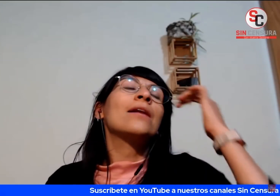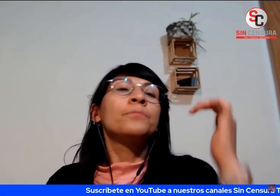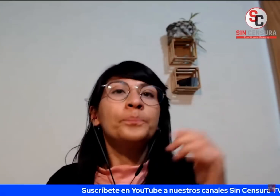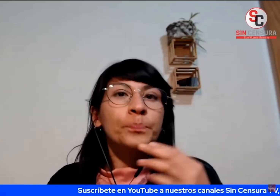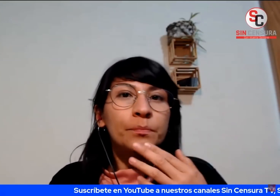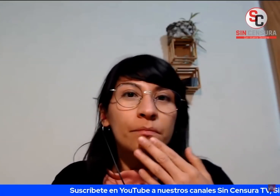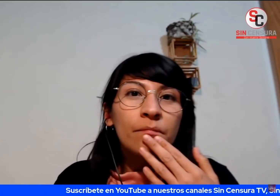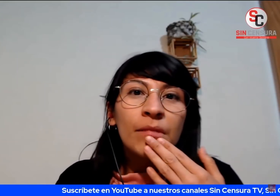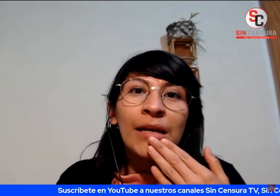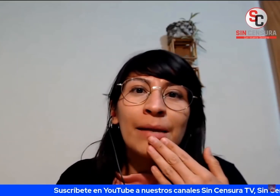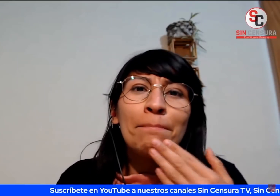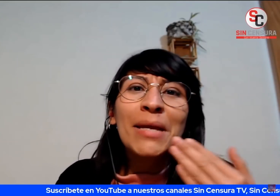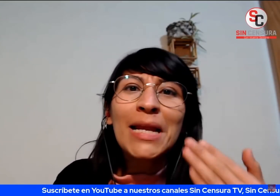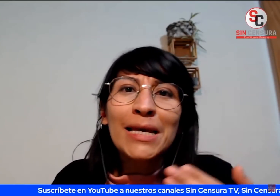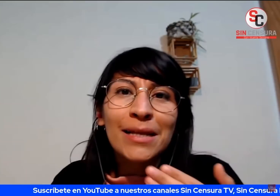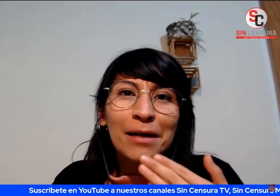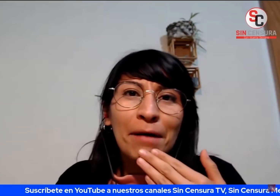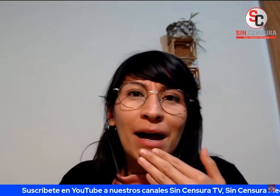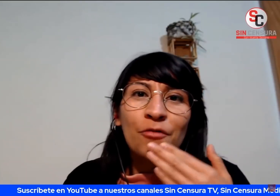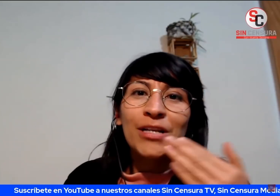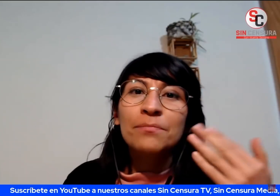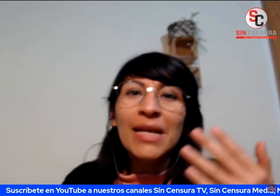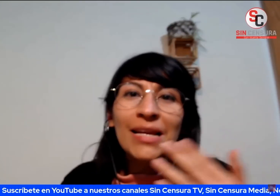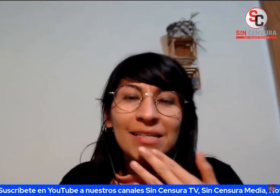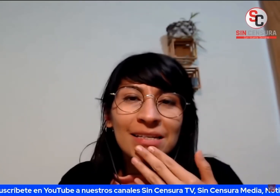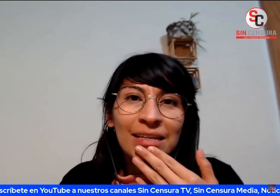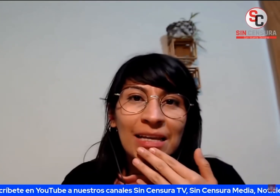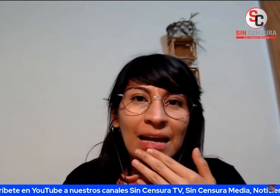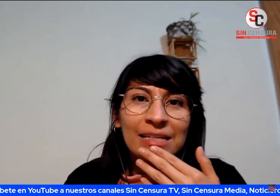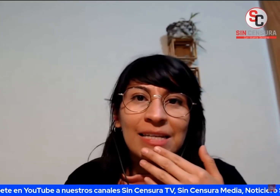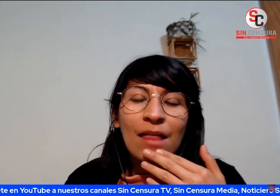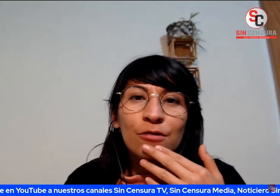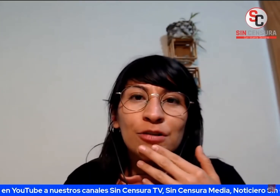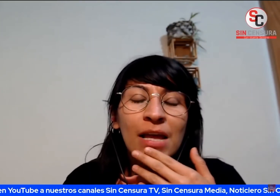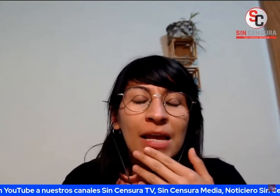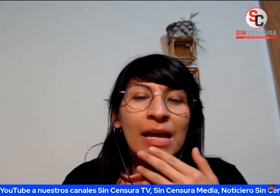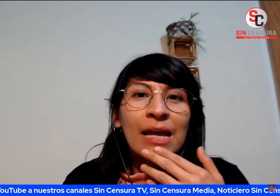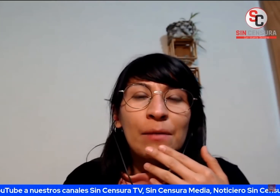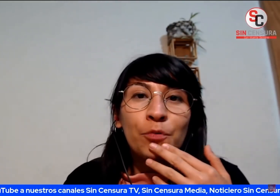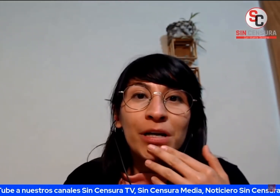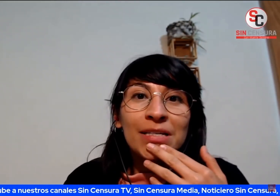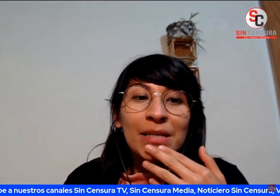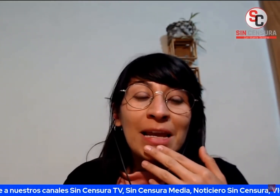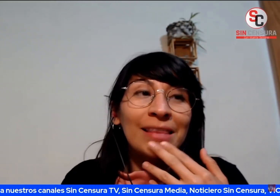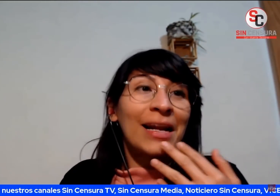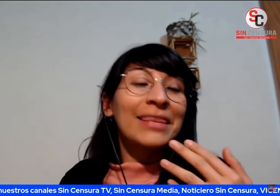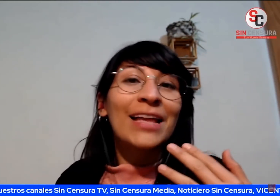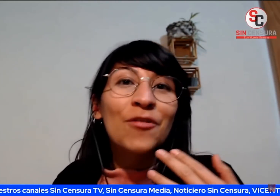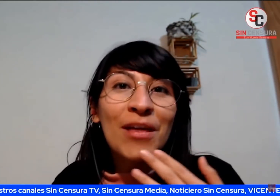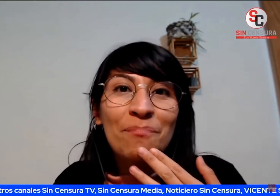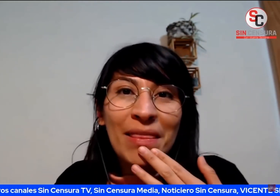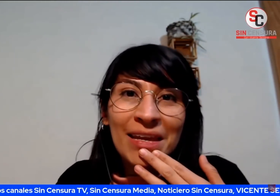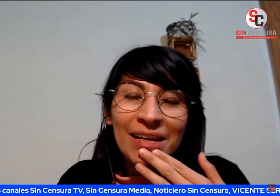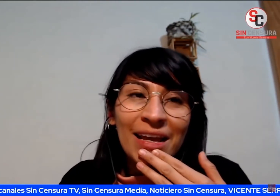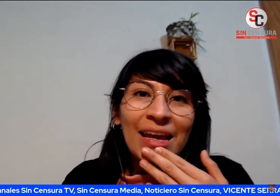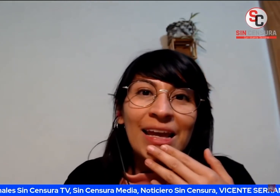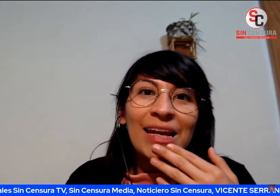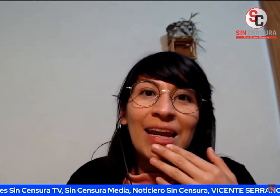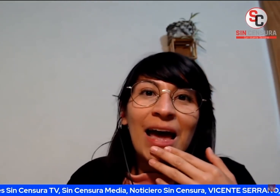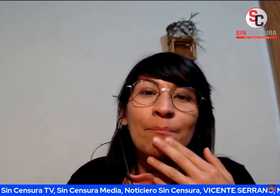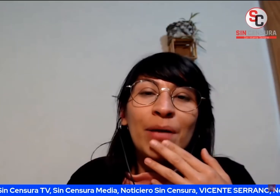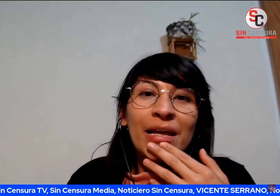donde están miles de trabajadores, miles de sindicalizados, pues tratando de